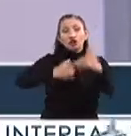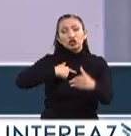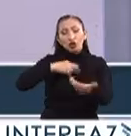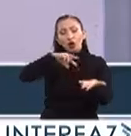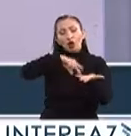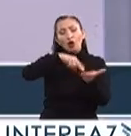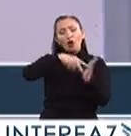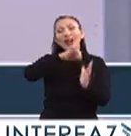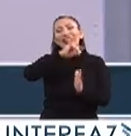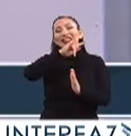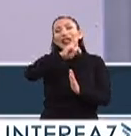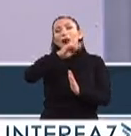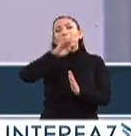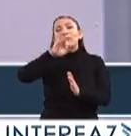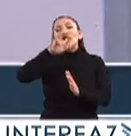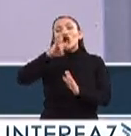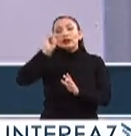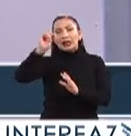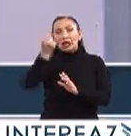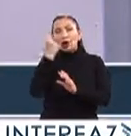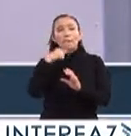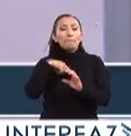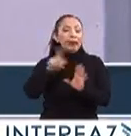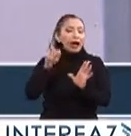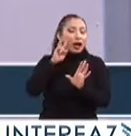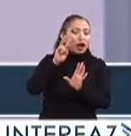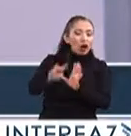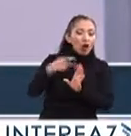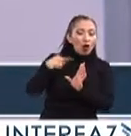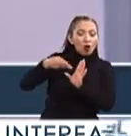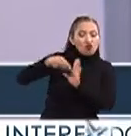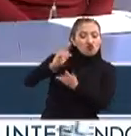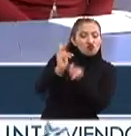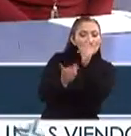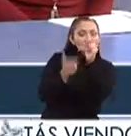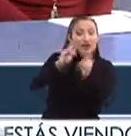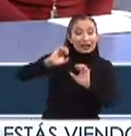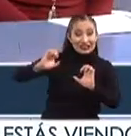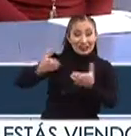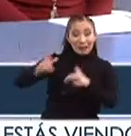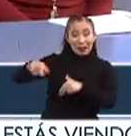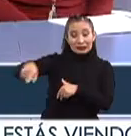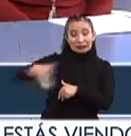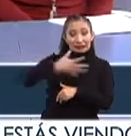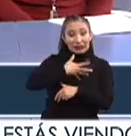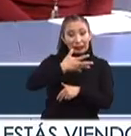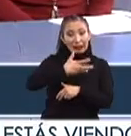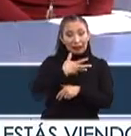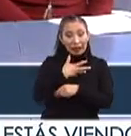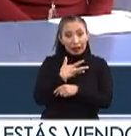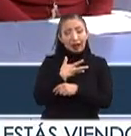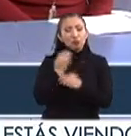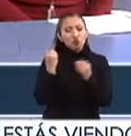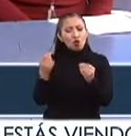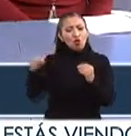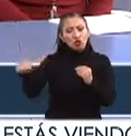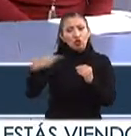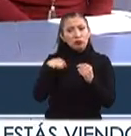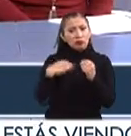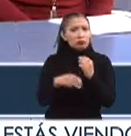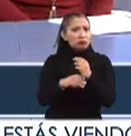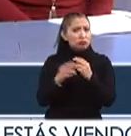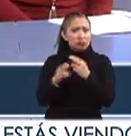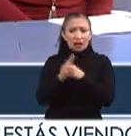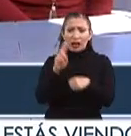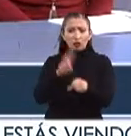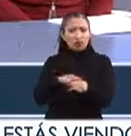en biotecnología, pero en el área de cultivos de tejidos vegetales. Y Chiapas tiene muchos recursos